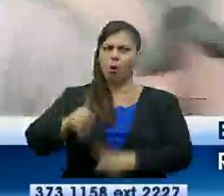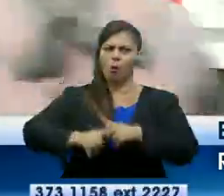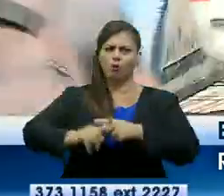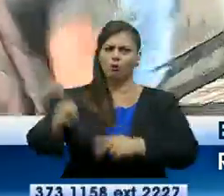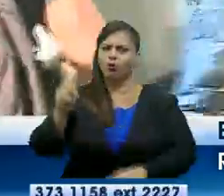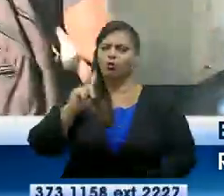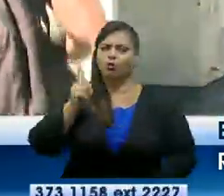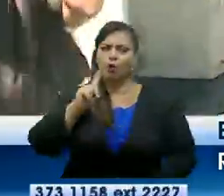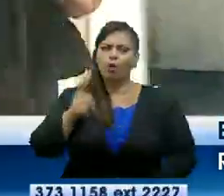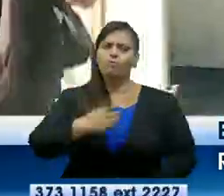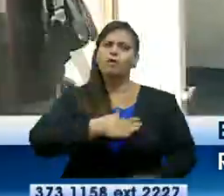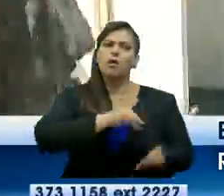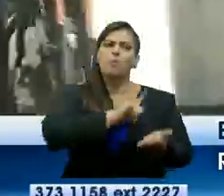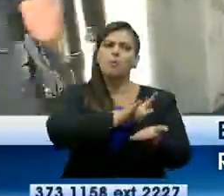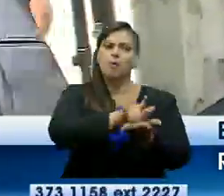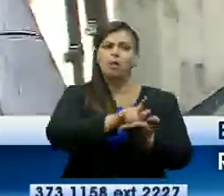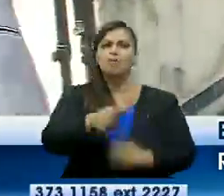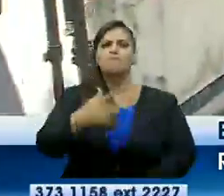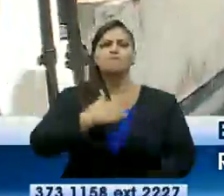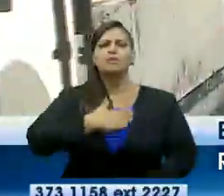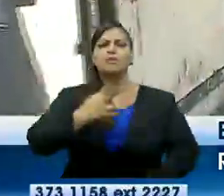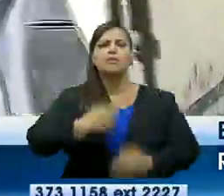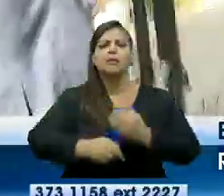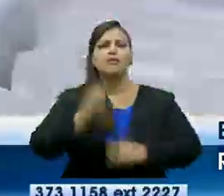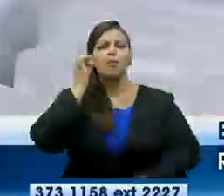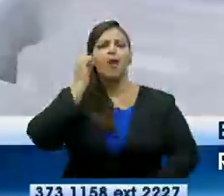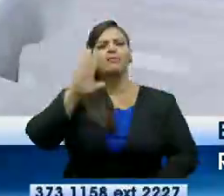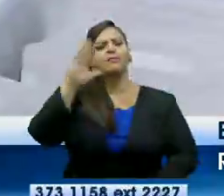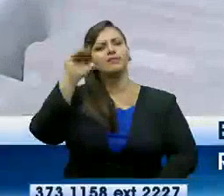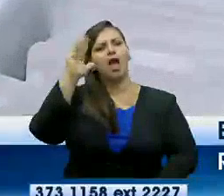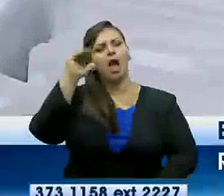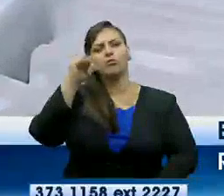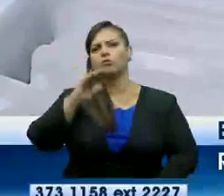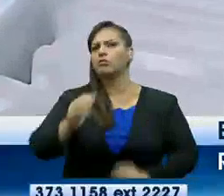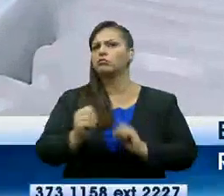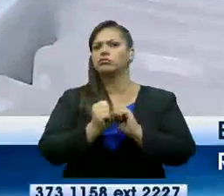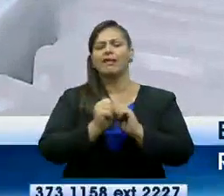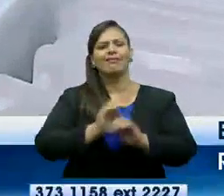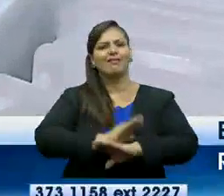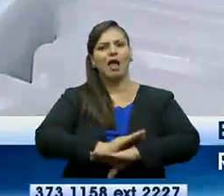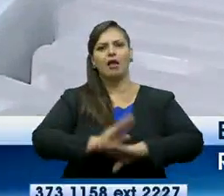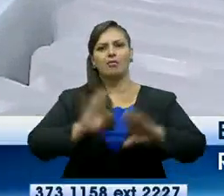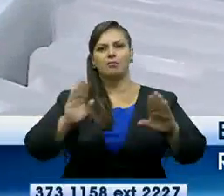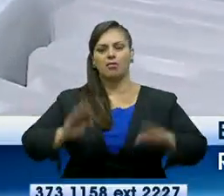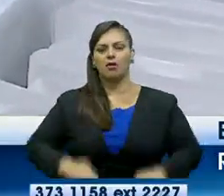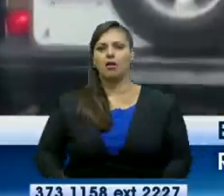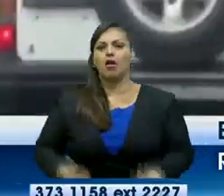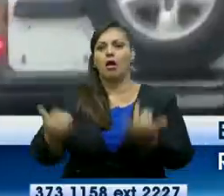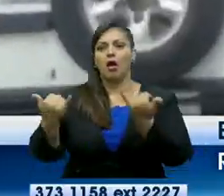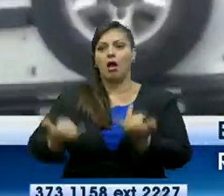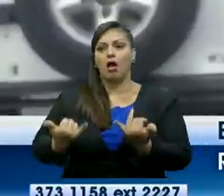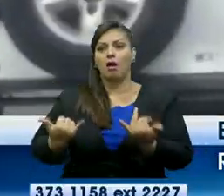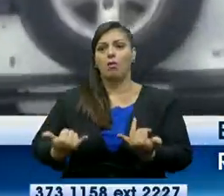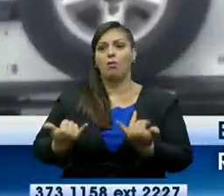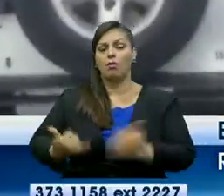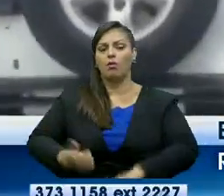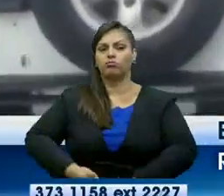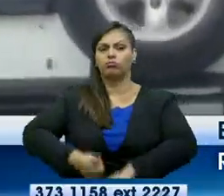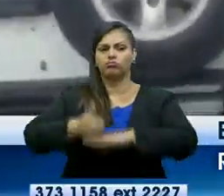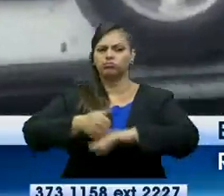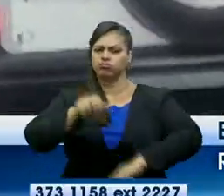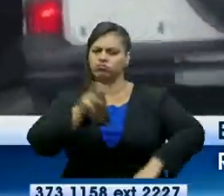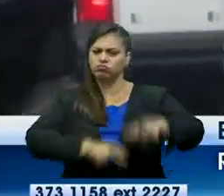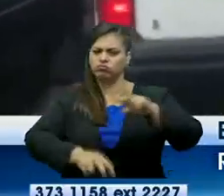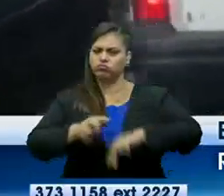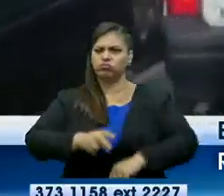como fue calificada por la fiscalía, se da en medio de las investigaciones que se realizan a los casos de corrupción denunciadas por Carlos Pareja Giannuzzelli,